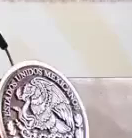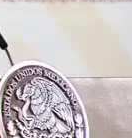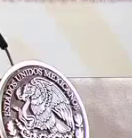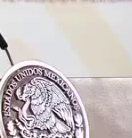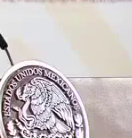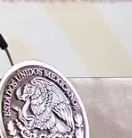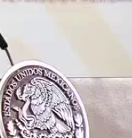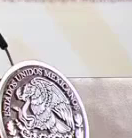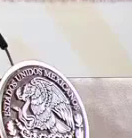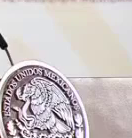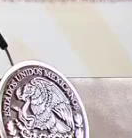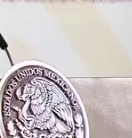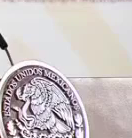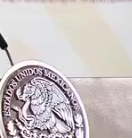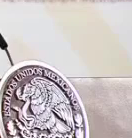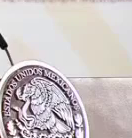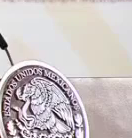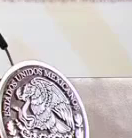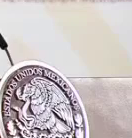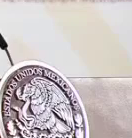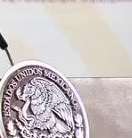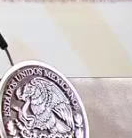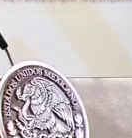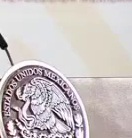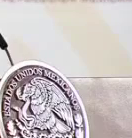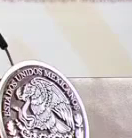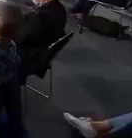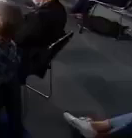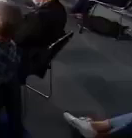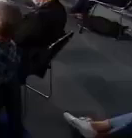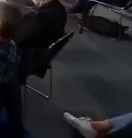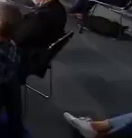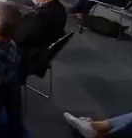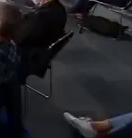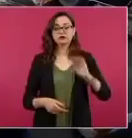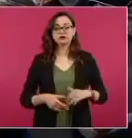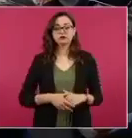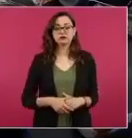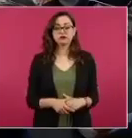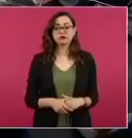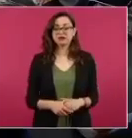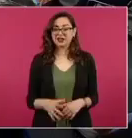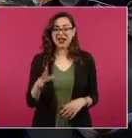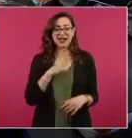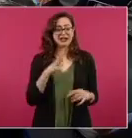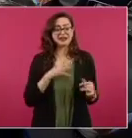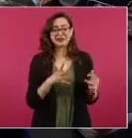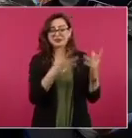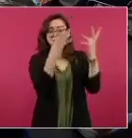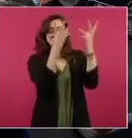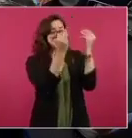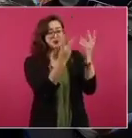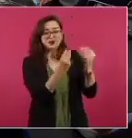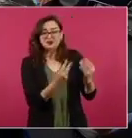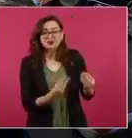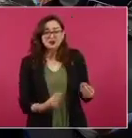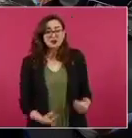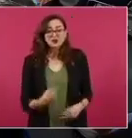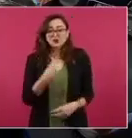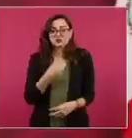lo enfrenten, lo resuelvan, porque es mucho, la verdad, y entiendo también a la